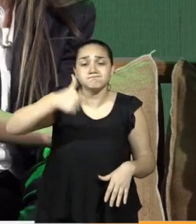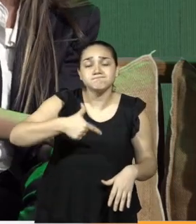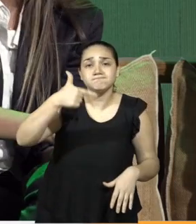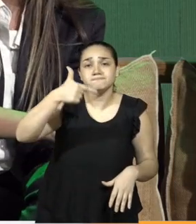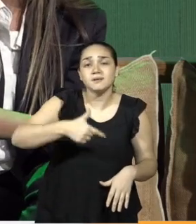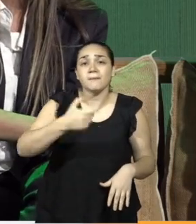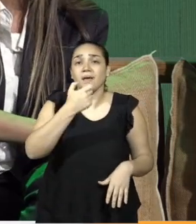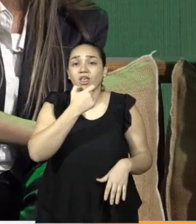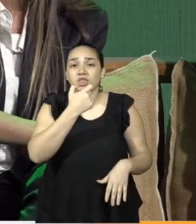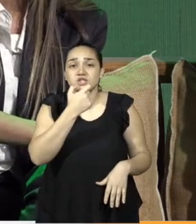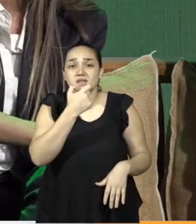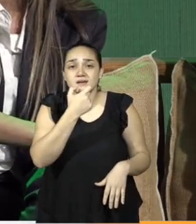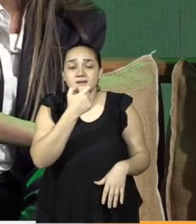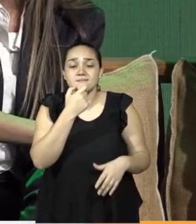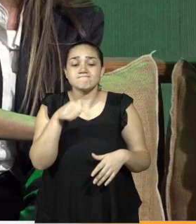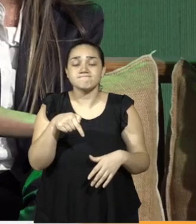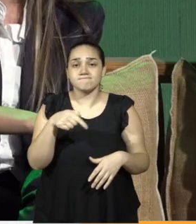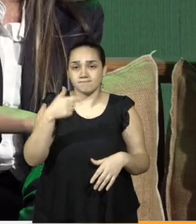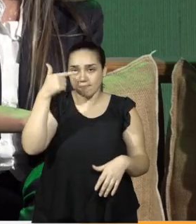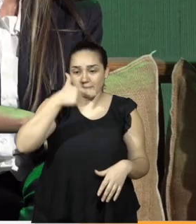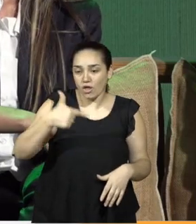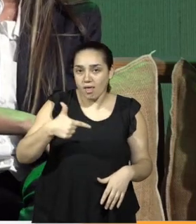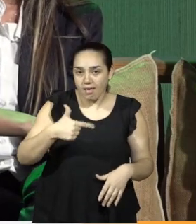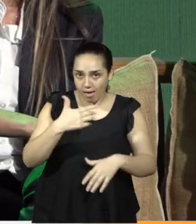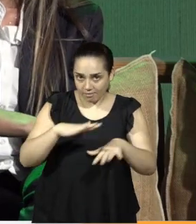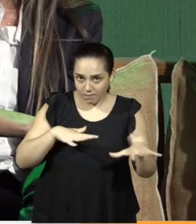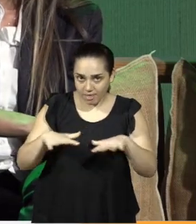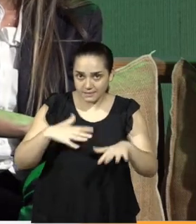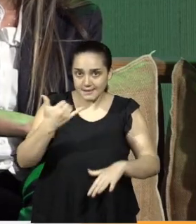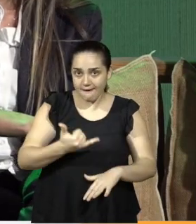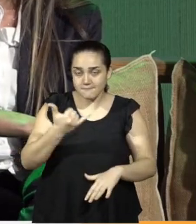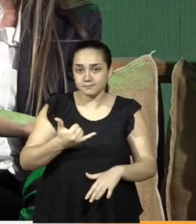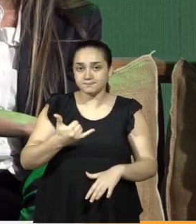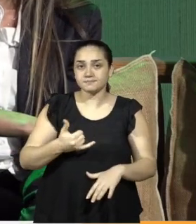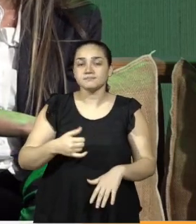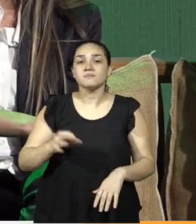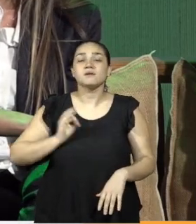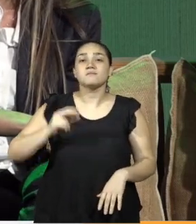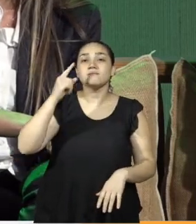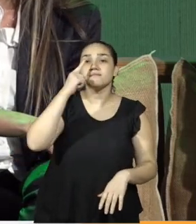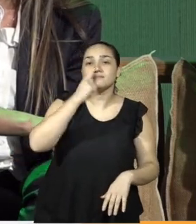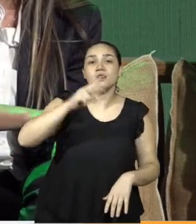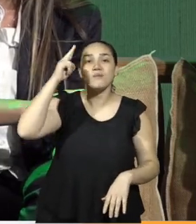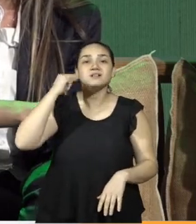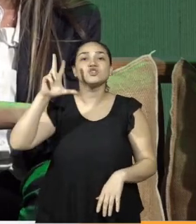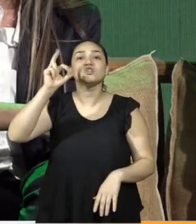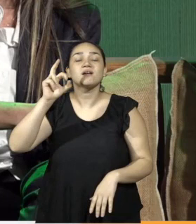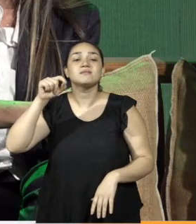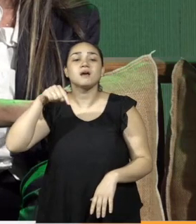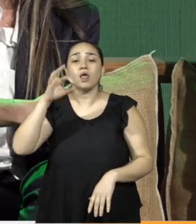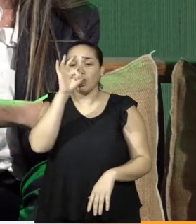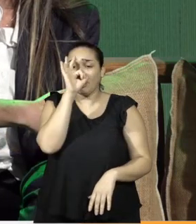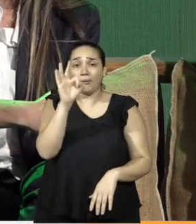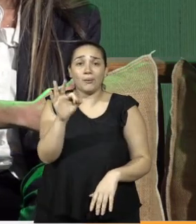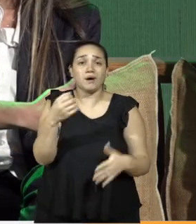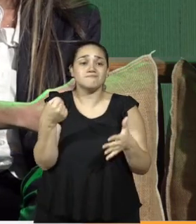Mendoza, como saben, tiene actividad petrolera desde el año 1930 y nunca ha tenido